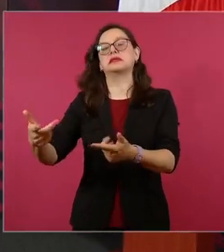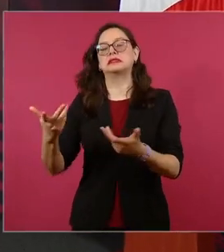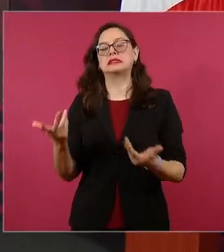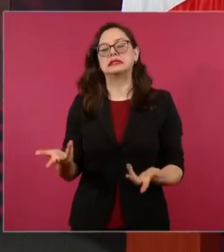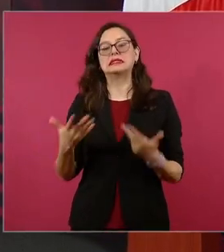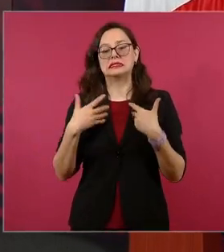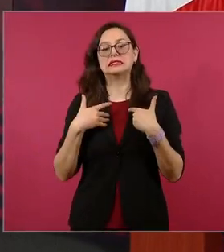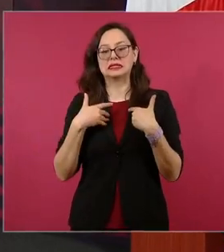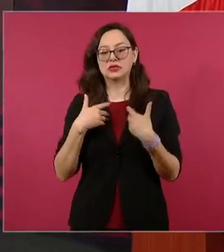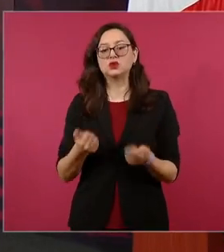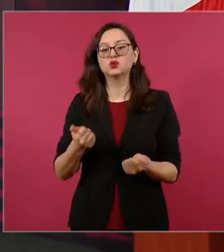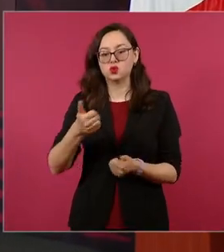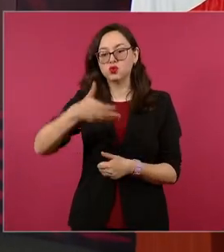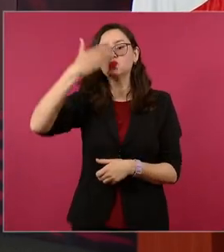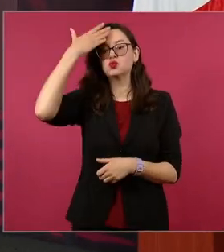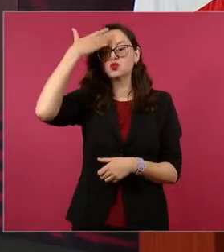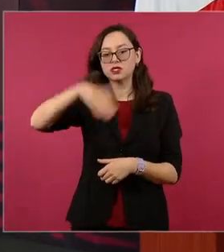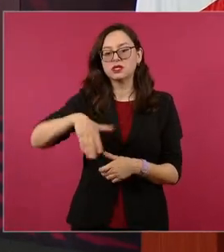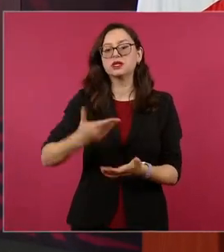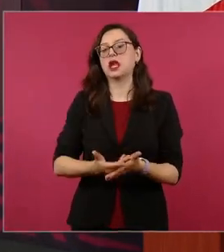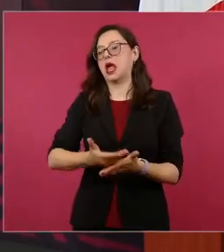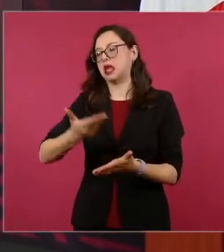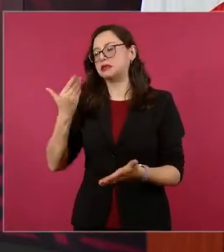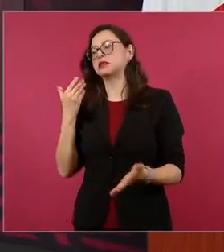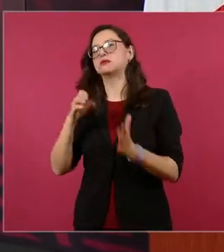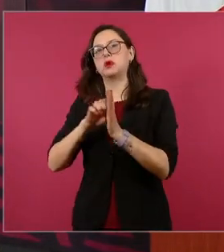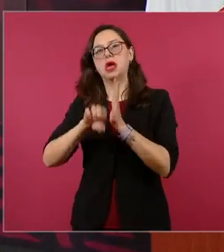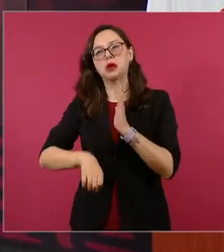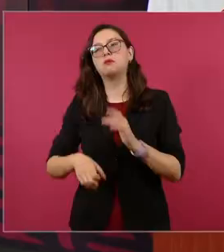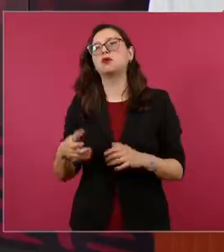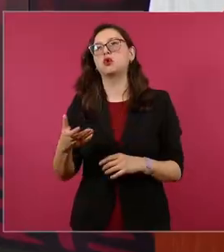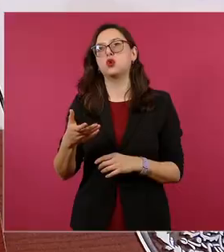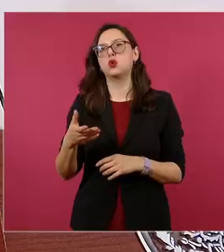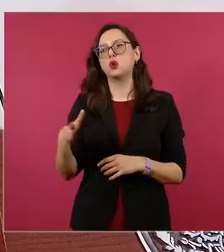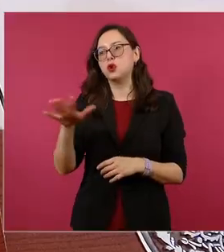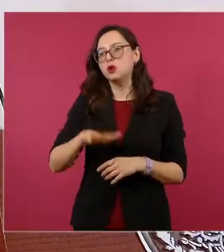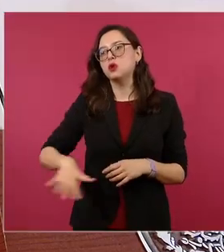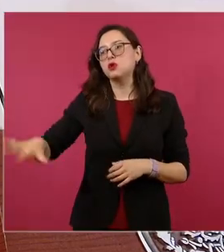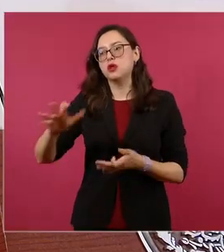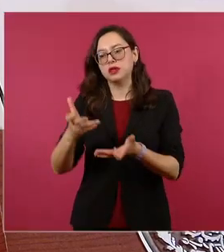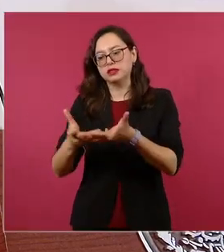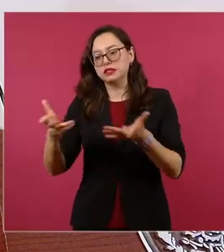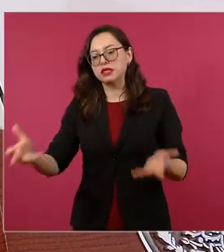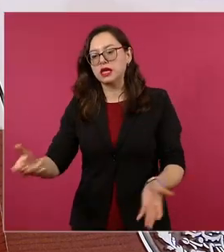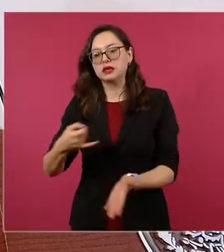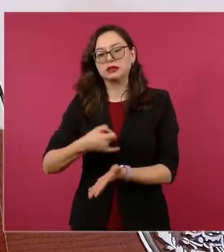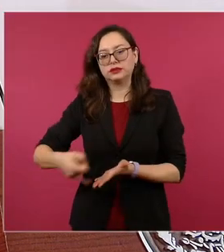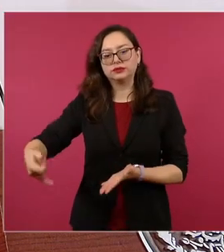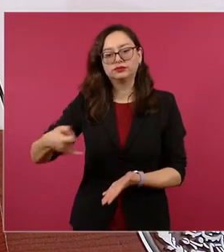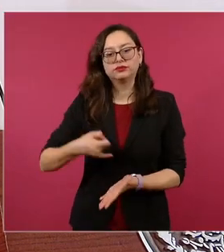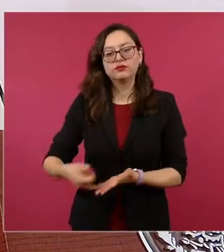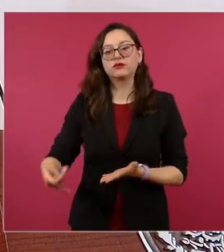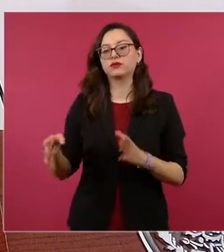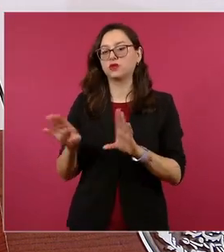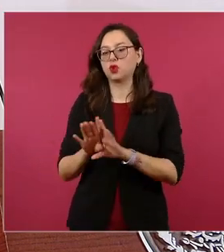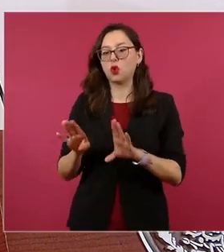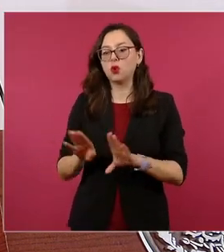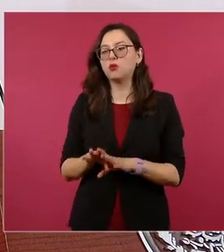trabajo de la tierra, sé cómo era la tenencia de la